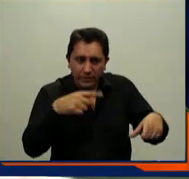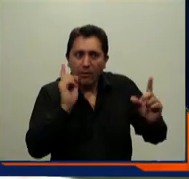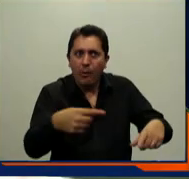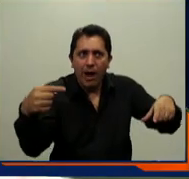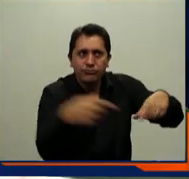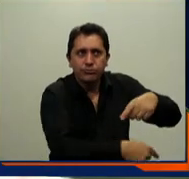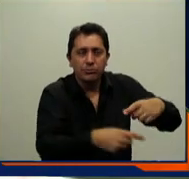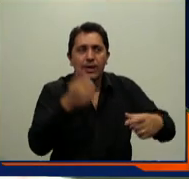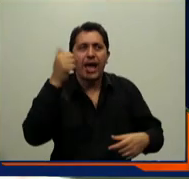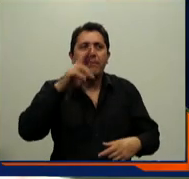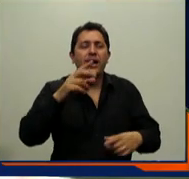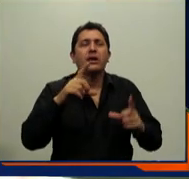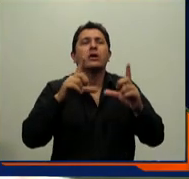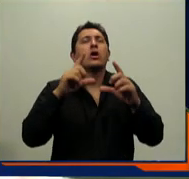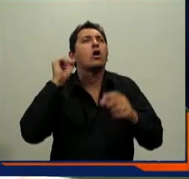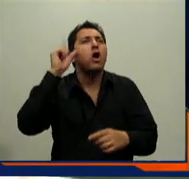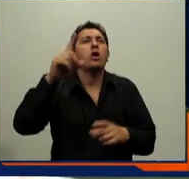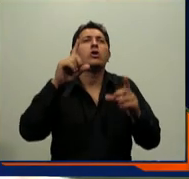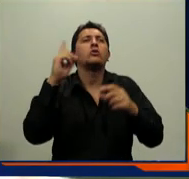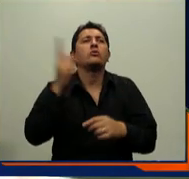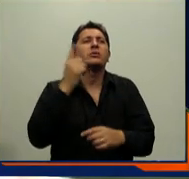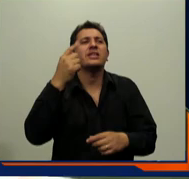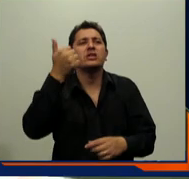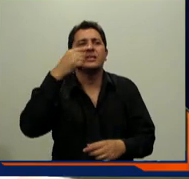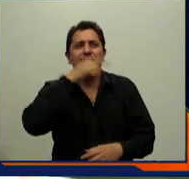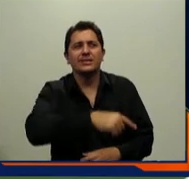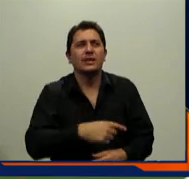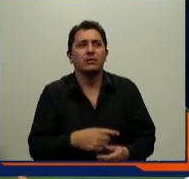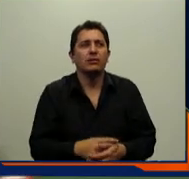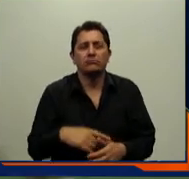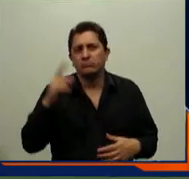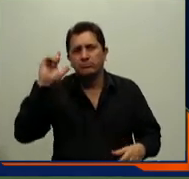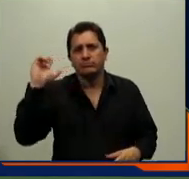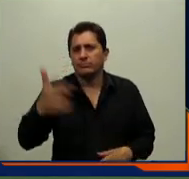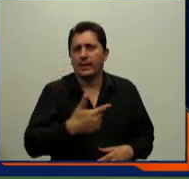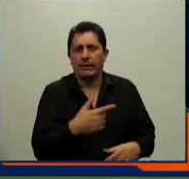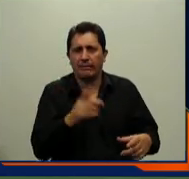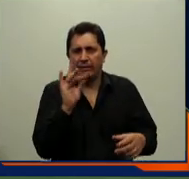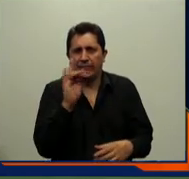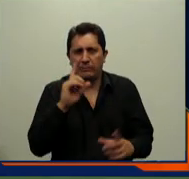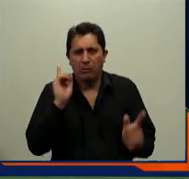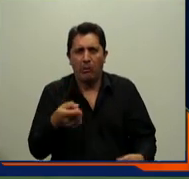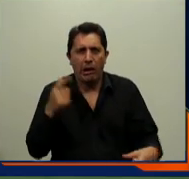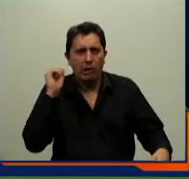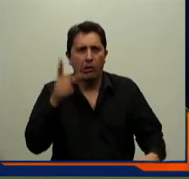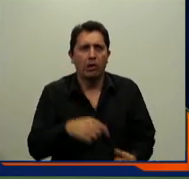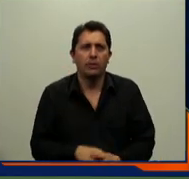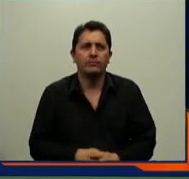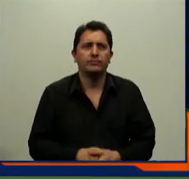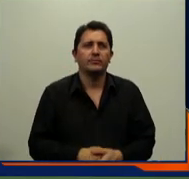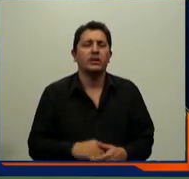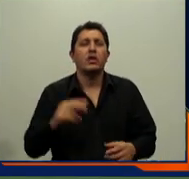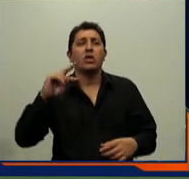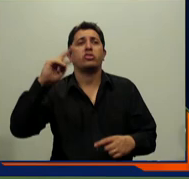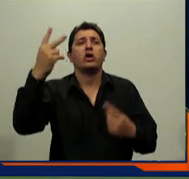Luciana Aymar. El gol número 157 para ella en su carrera. Increíble donde mete la bocha Lucha Aymar.